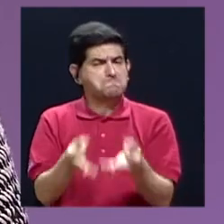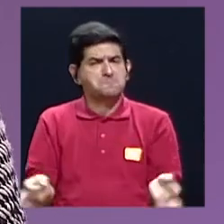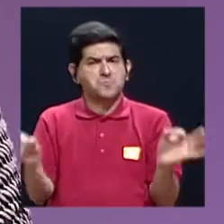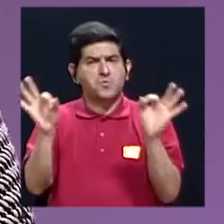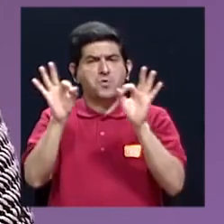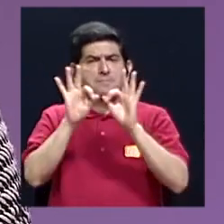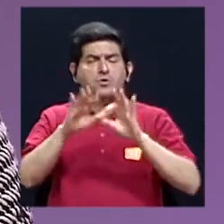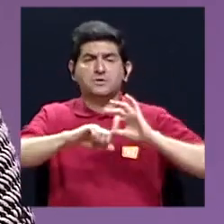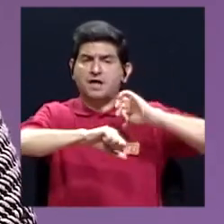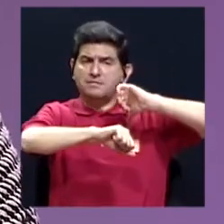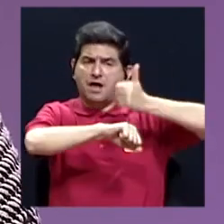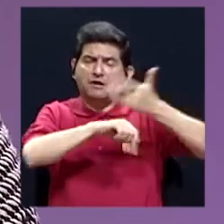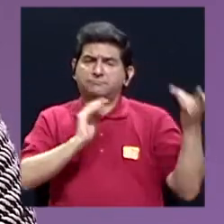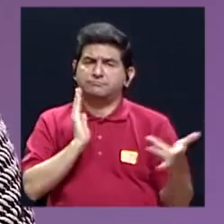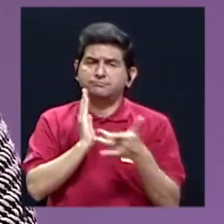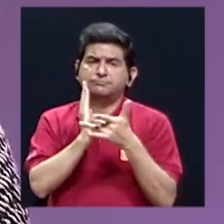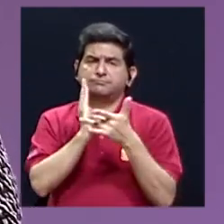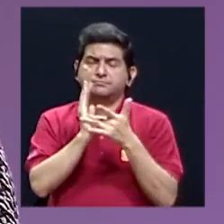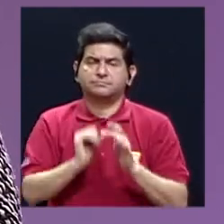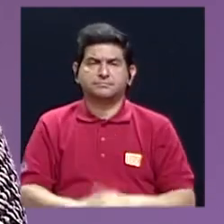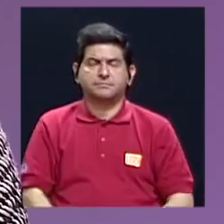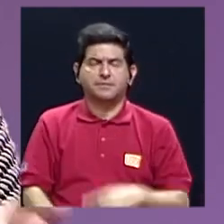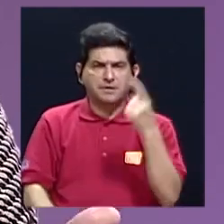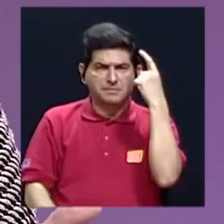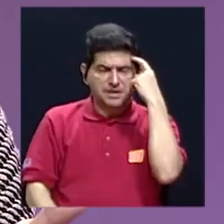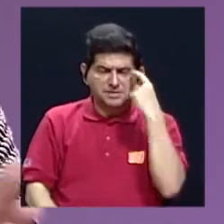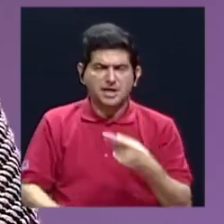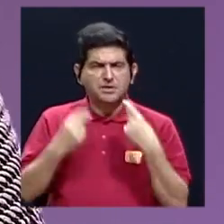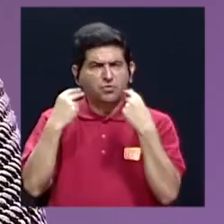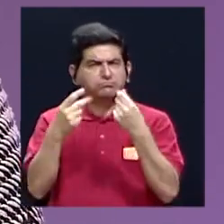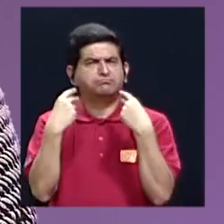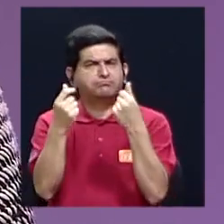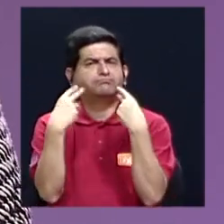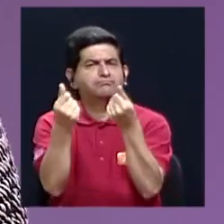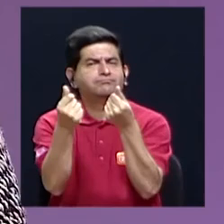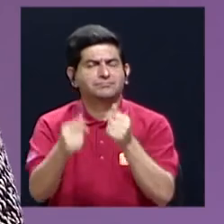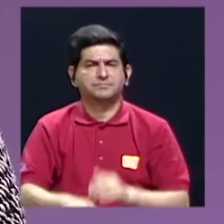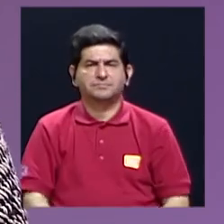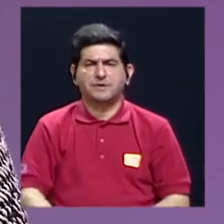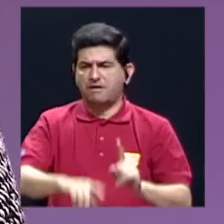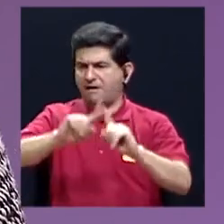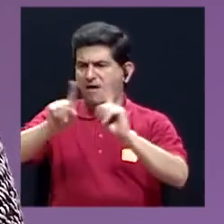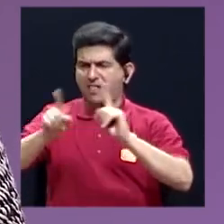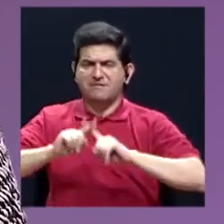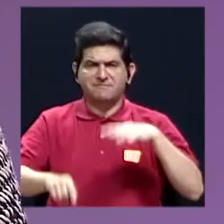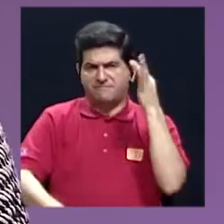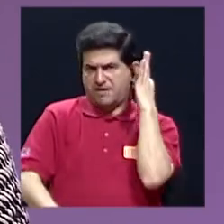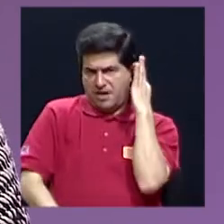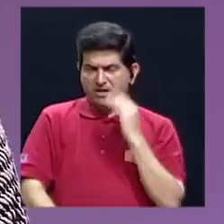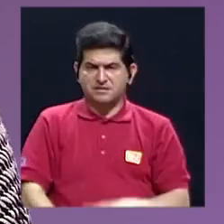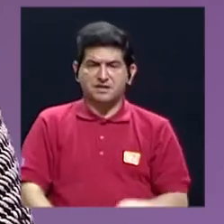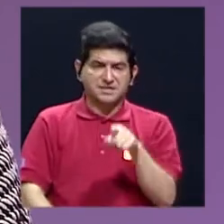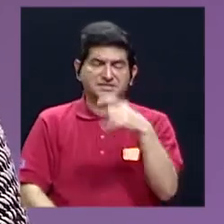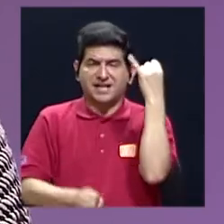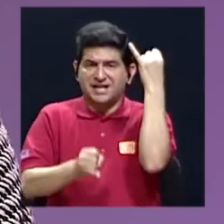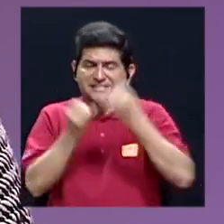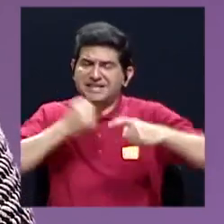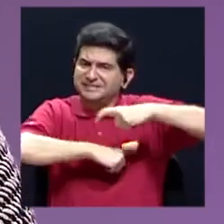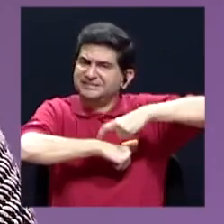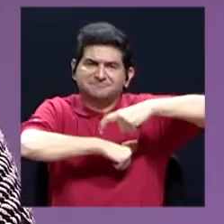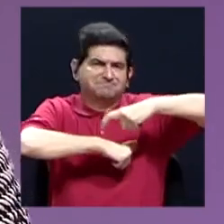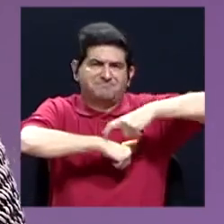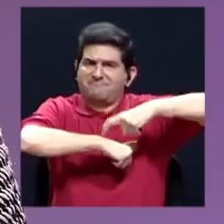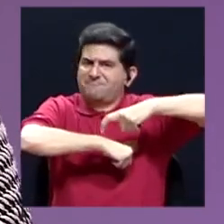importante implementar la técnica con la mayor brevedad posible. Entonces, a muchas de estas mujeres se les vencen sus